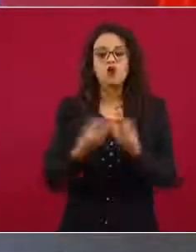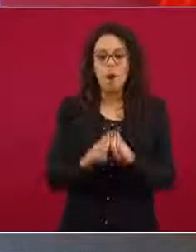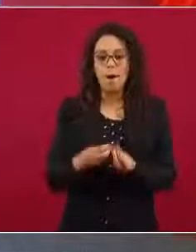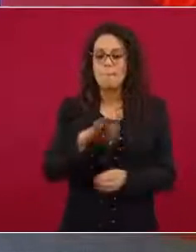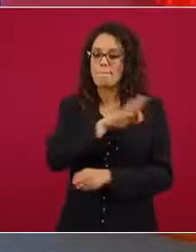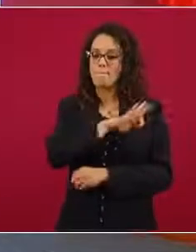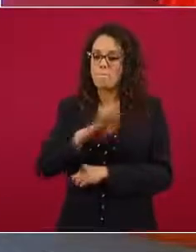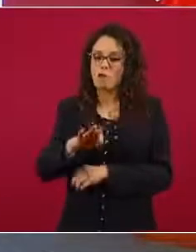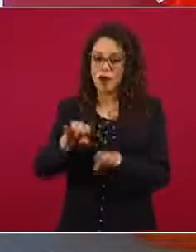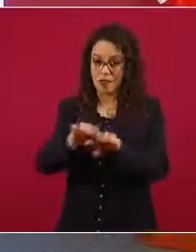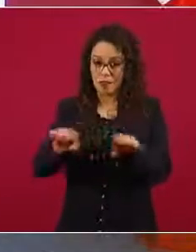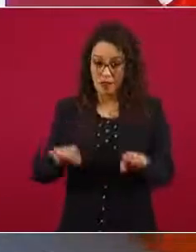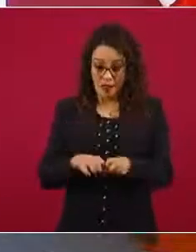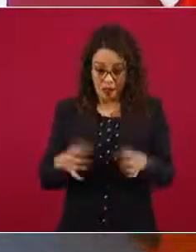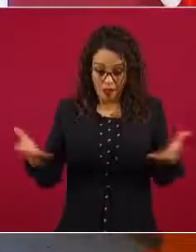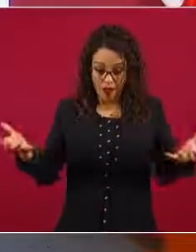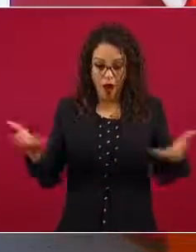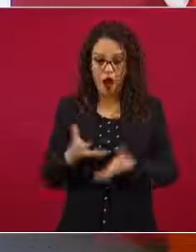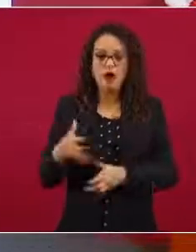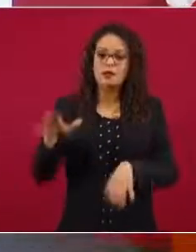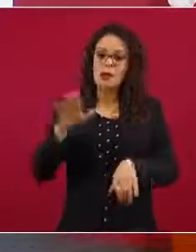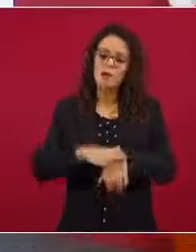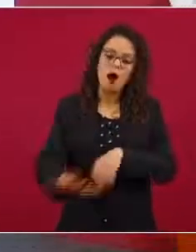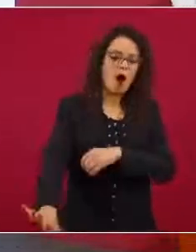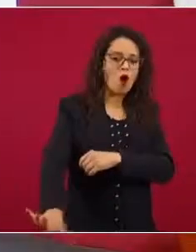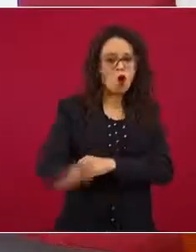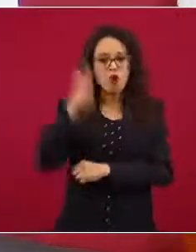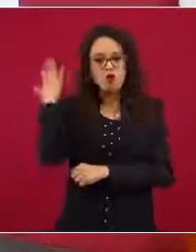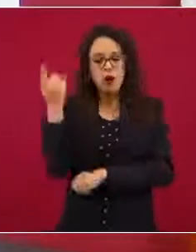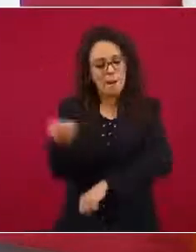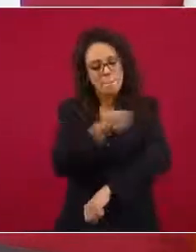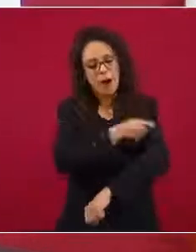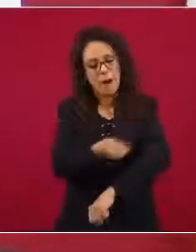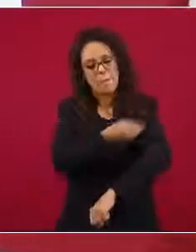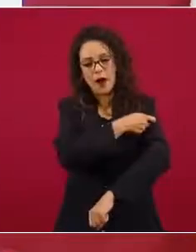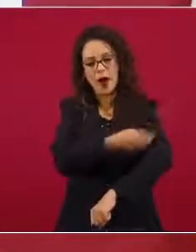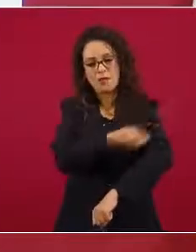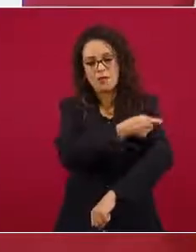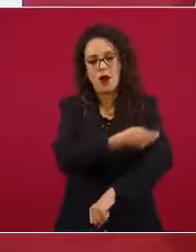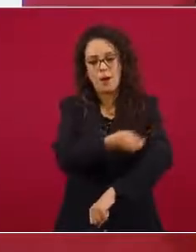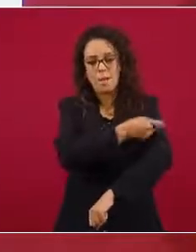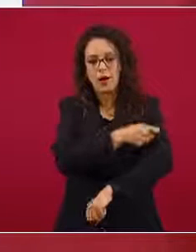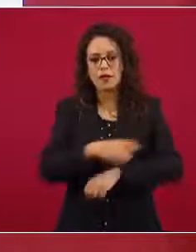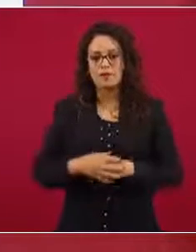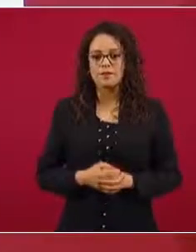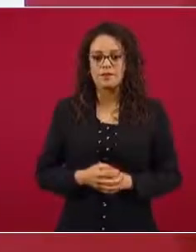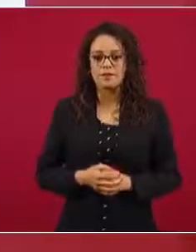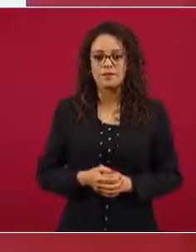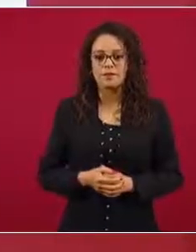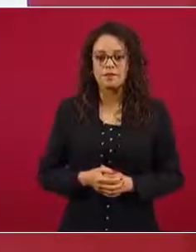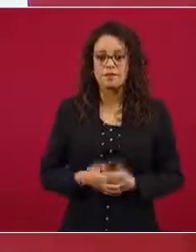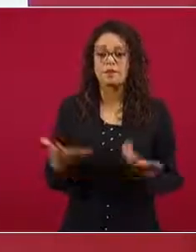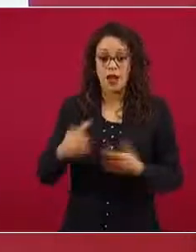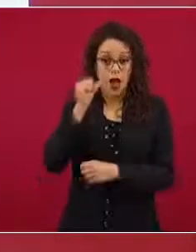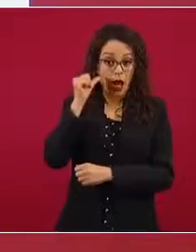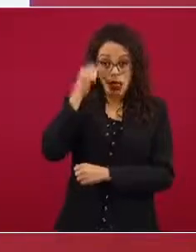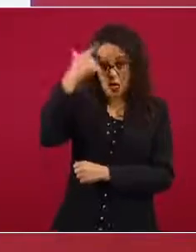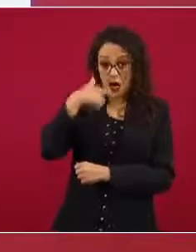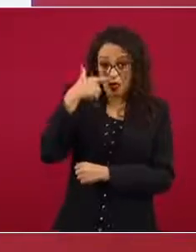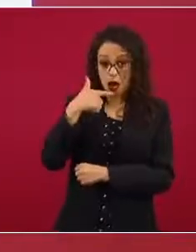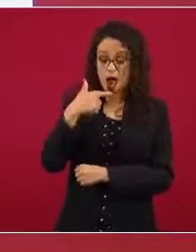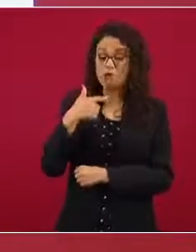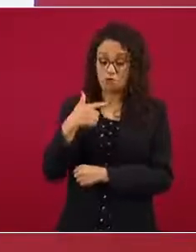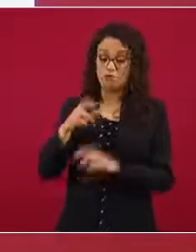pronto posible. Entonces, vamos a seguir trabajando en eso. Anoche nos reunimos,